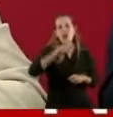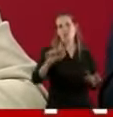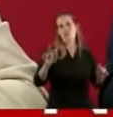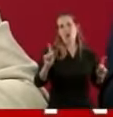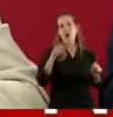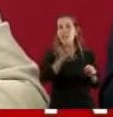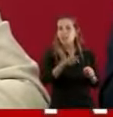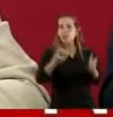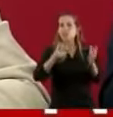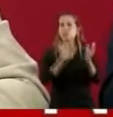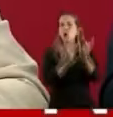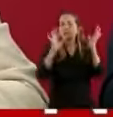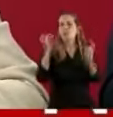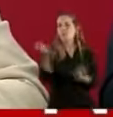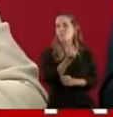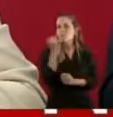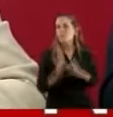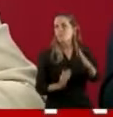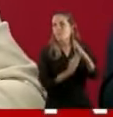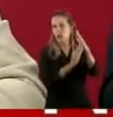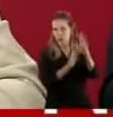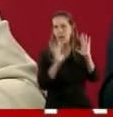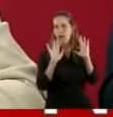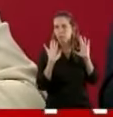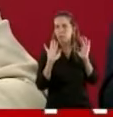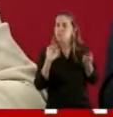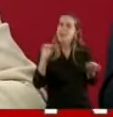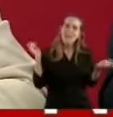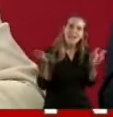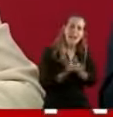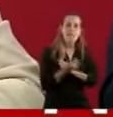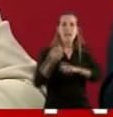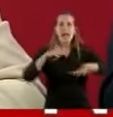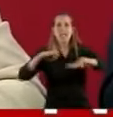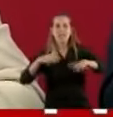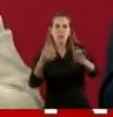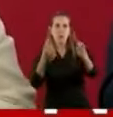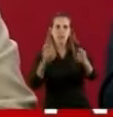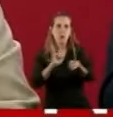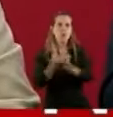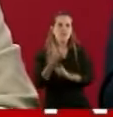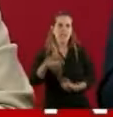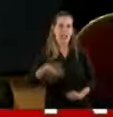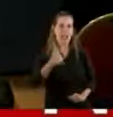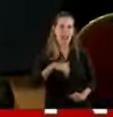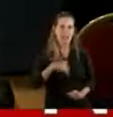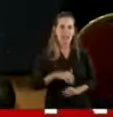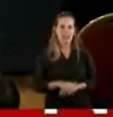tema fundamental porque cambia condiciones estructurales que necesitamos cambiar en la Argentina.